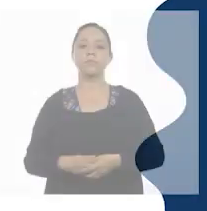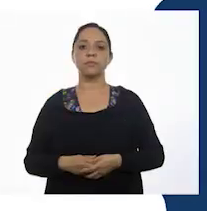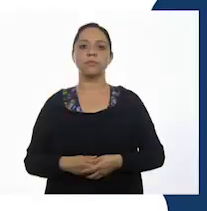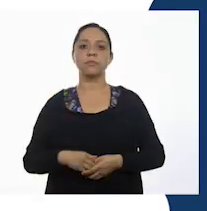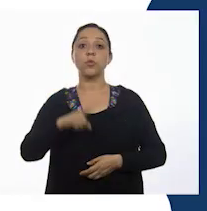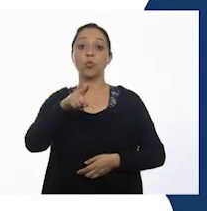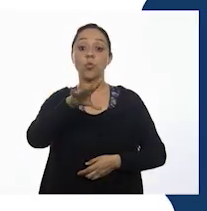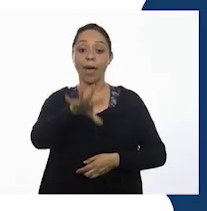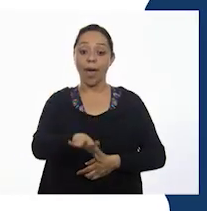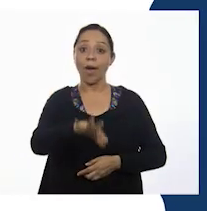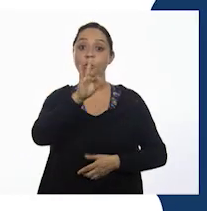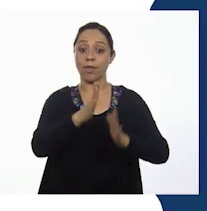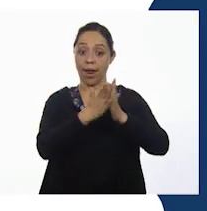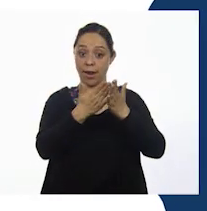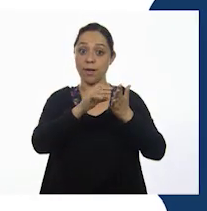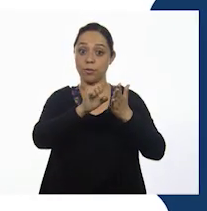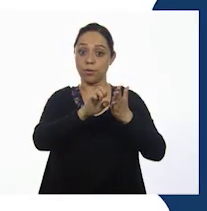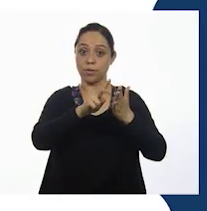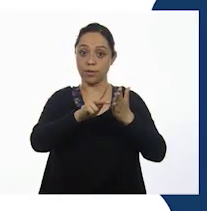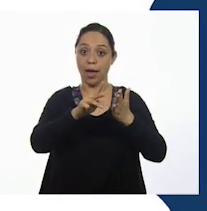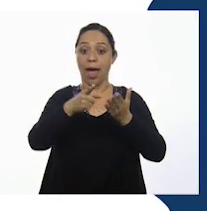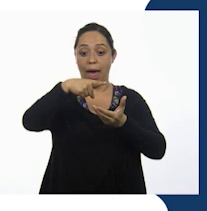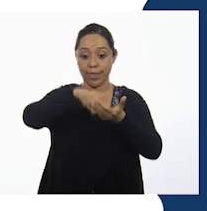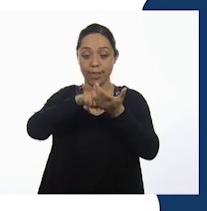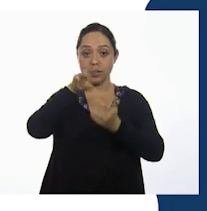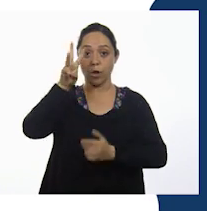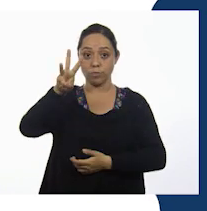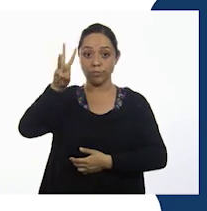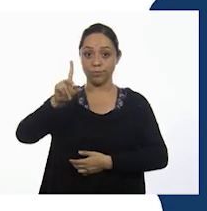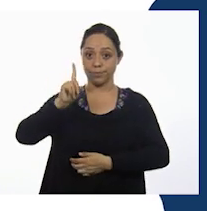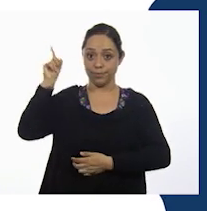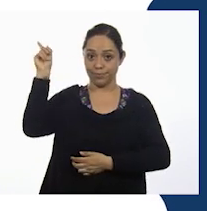También puedes encontrar los libros de texto en la página